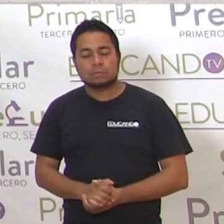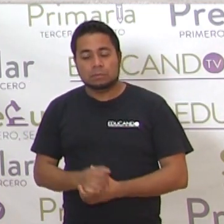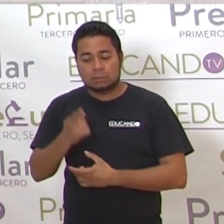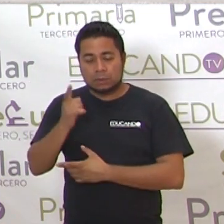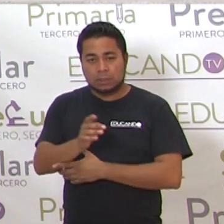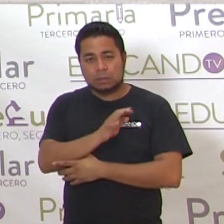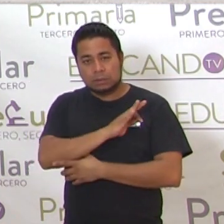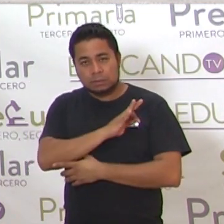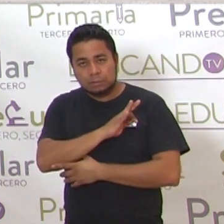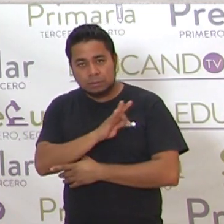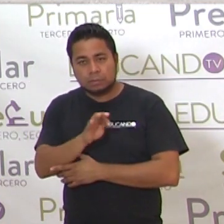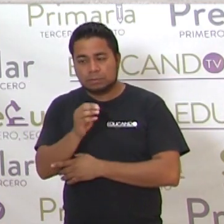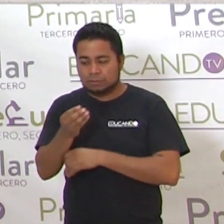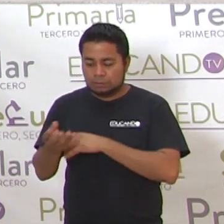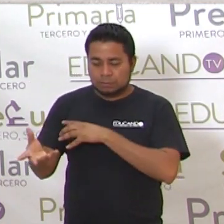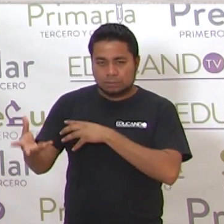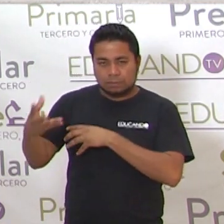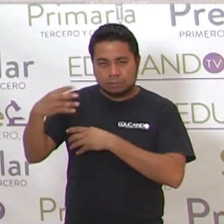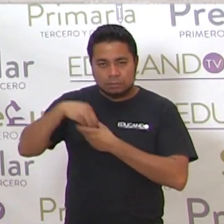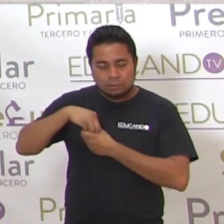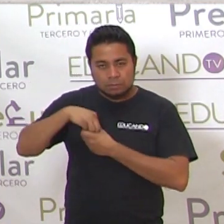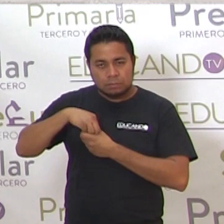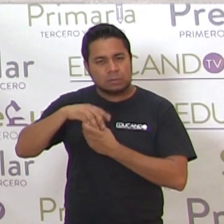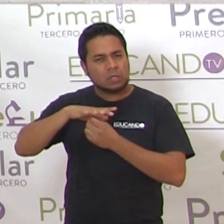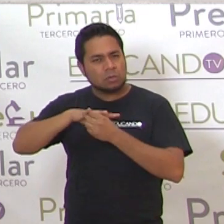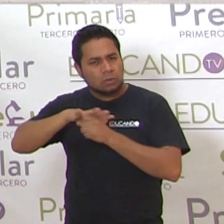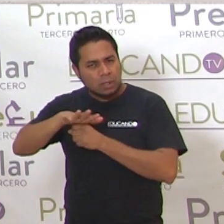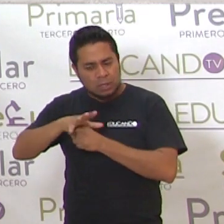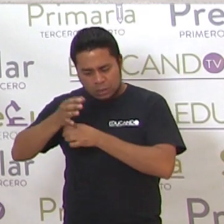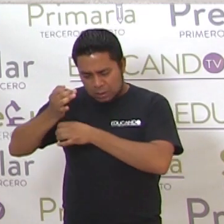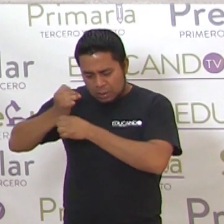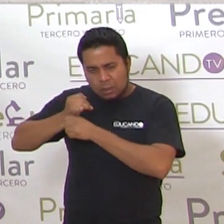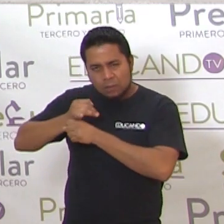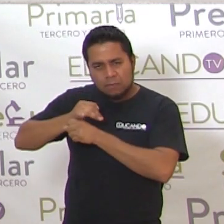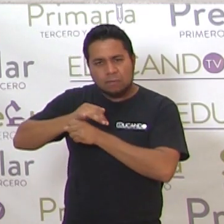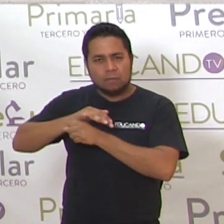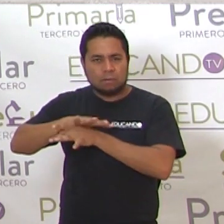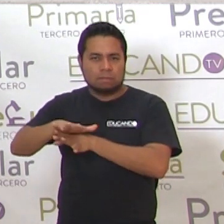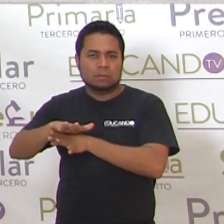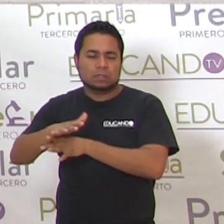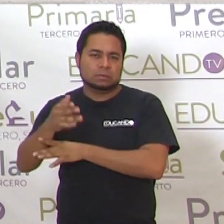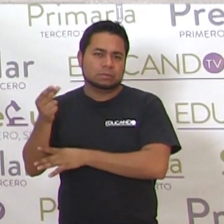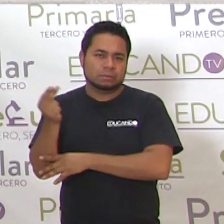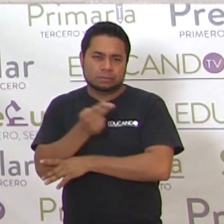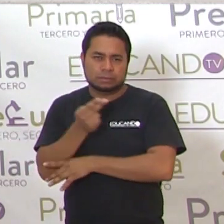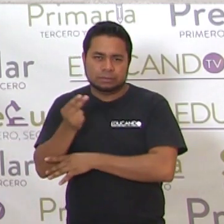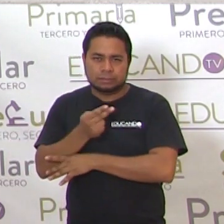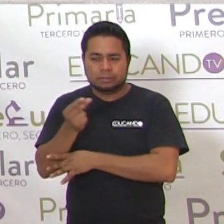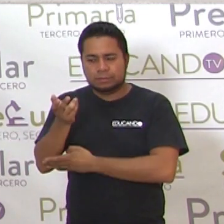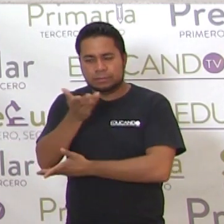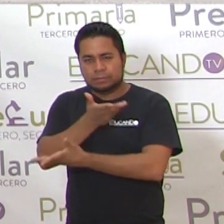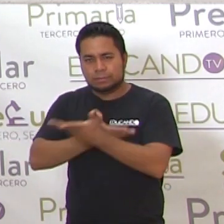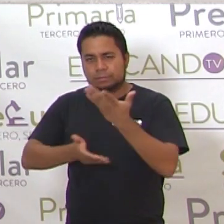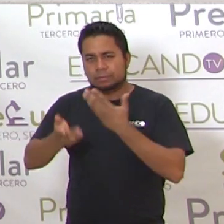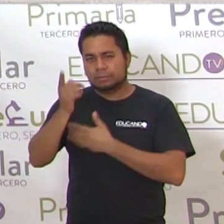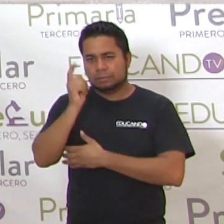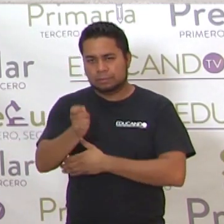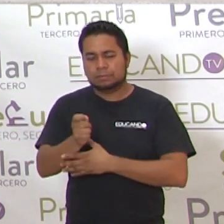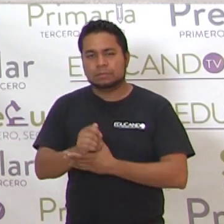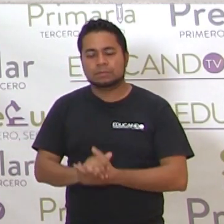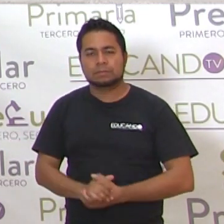vamos a integrar toda la información que necesitamos compartir bien